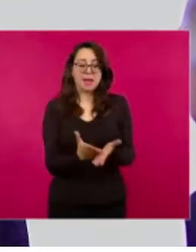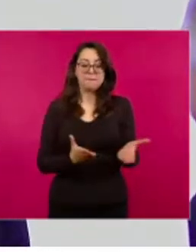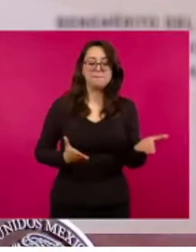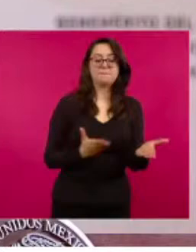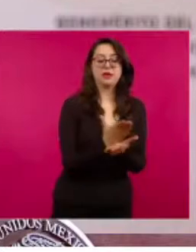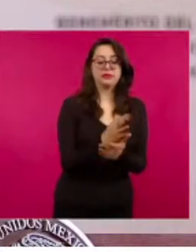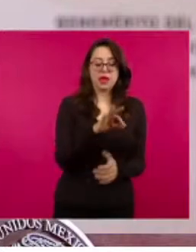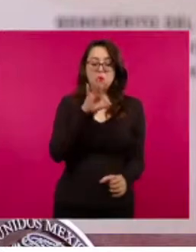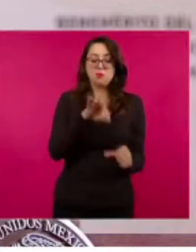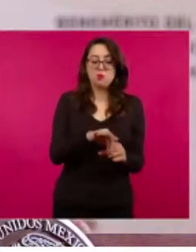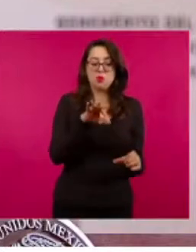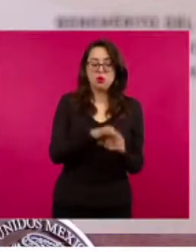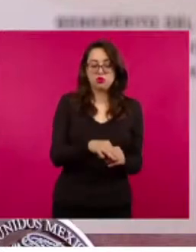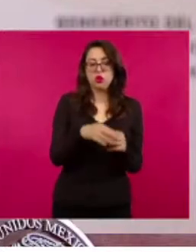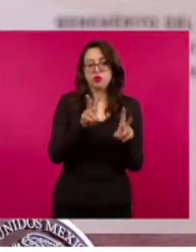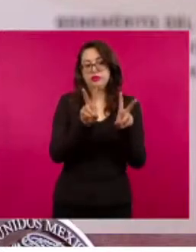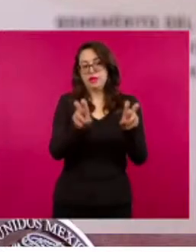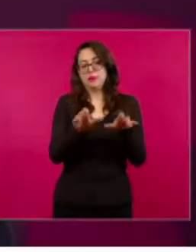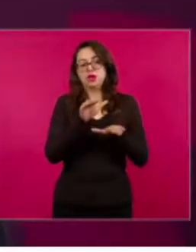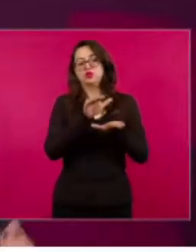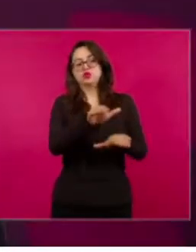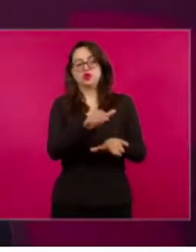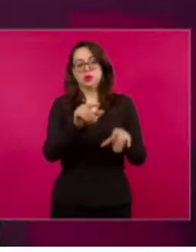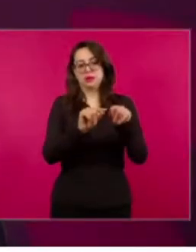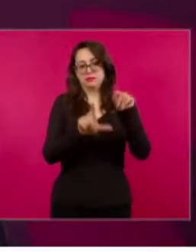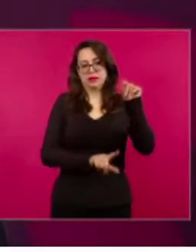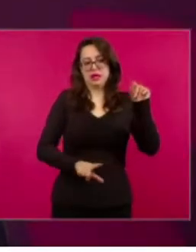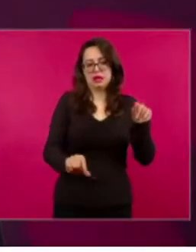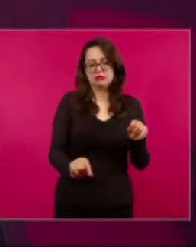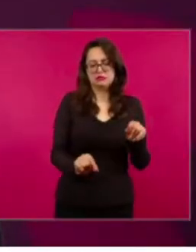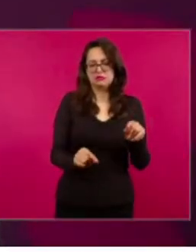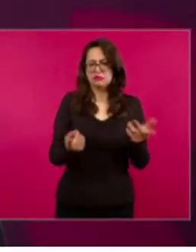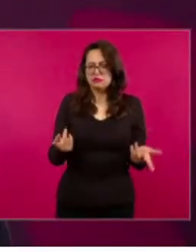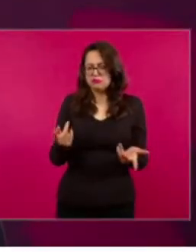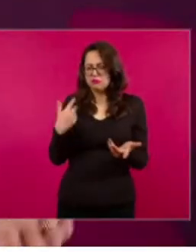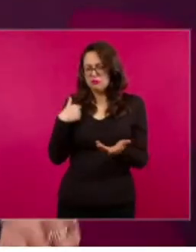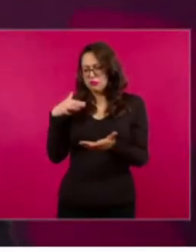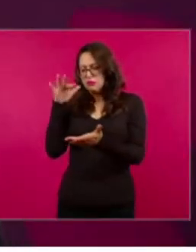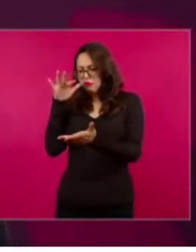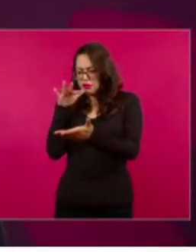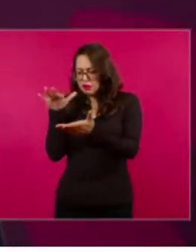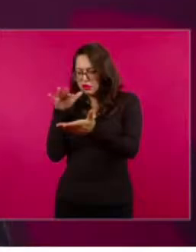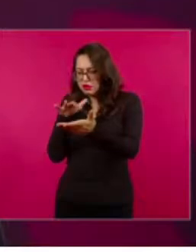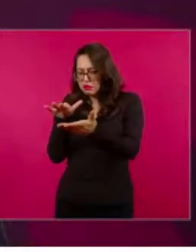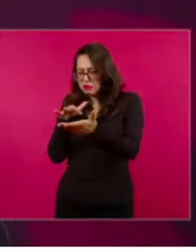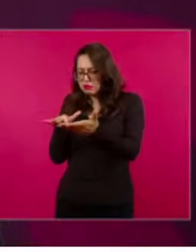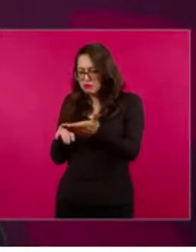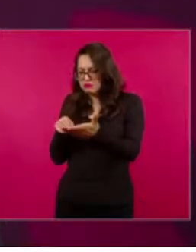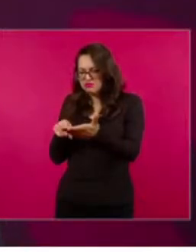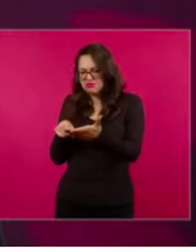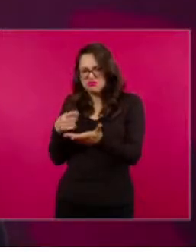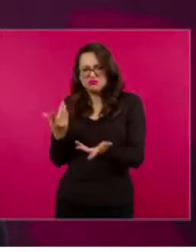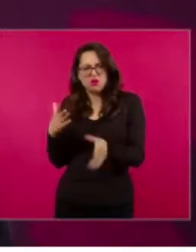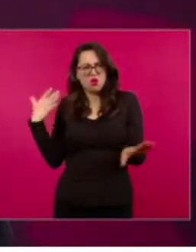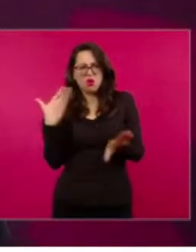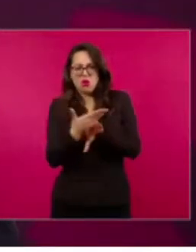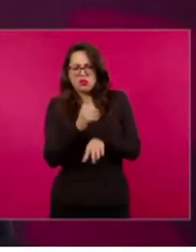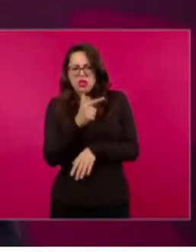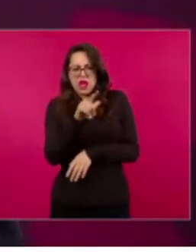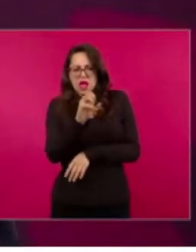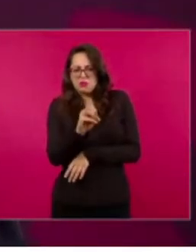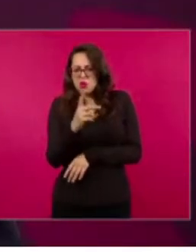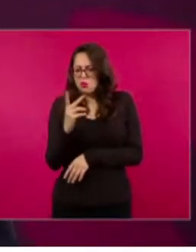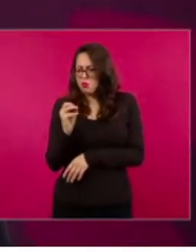presidente López Obrador, así como lo dice la revista Proceso. Y además, buenas noticias, reconoce el amplio apoyo social que tiene. La